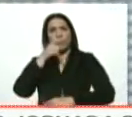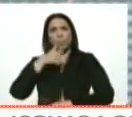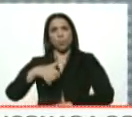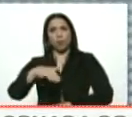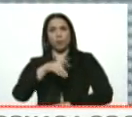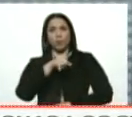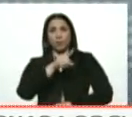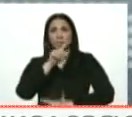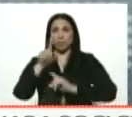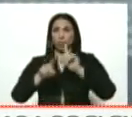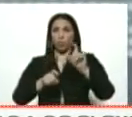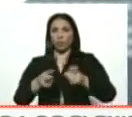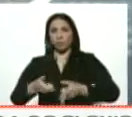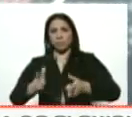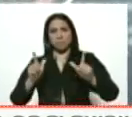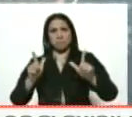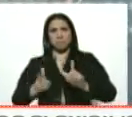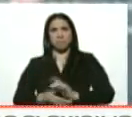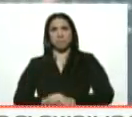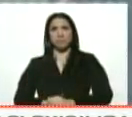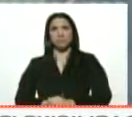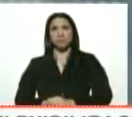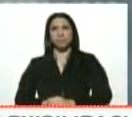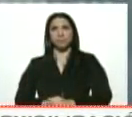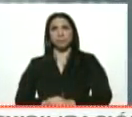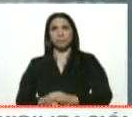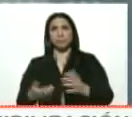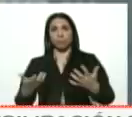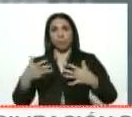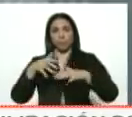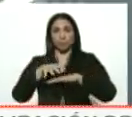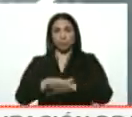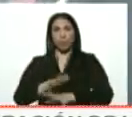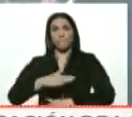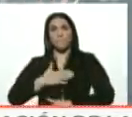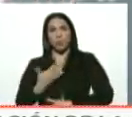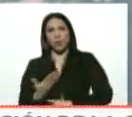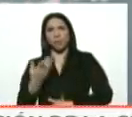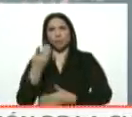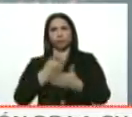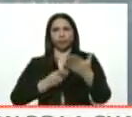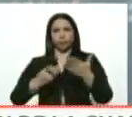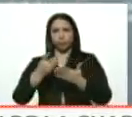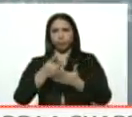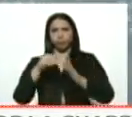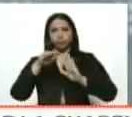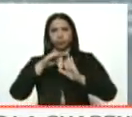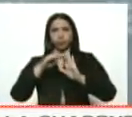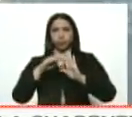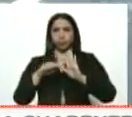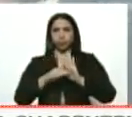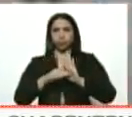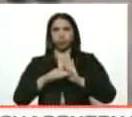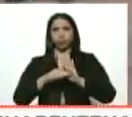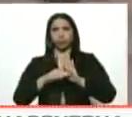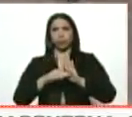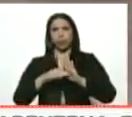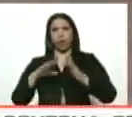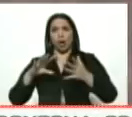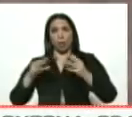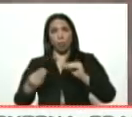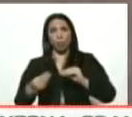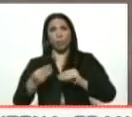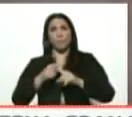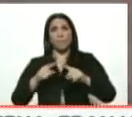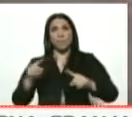esta encuesta nos va a permitir que en conjunto podamos diseñar medidas apropiadas para